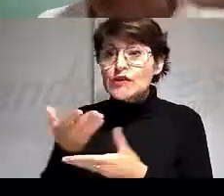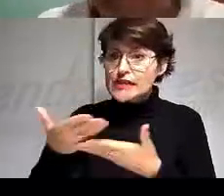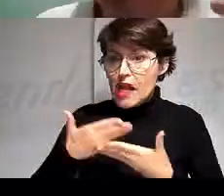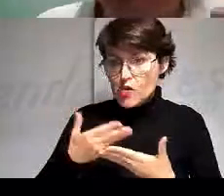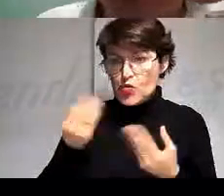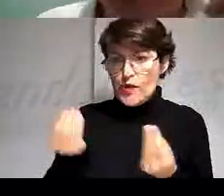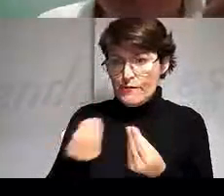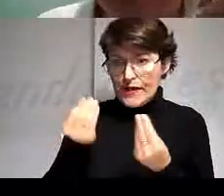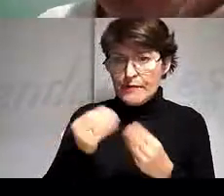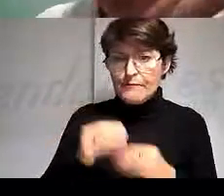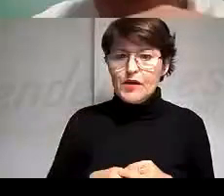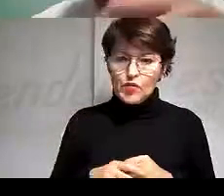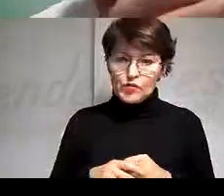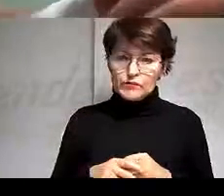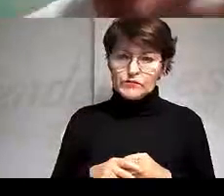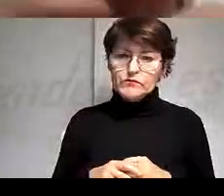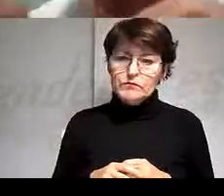eso,